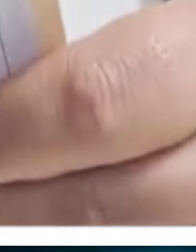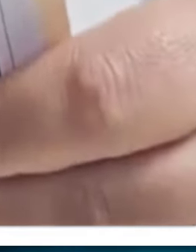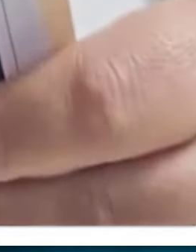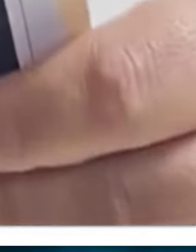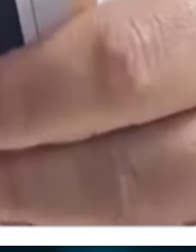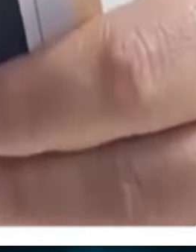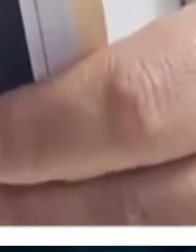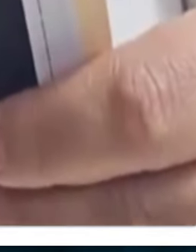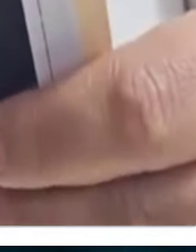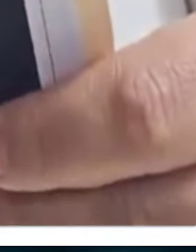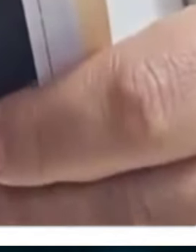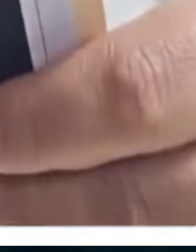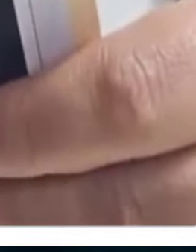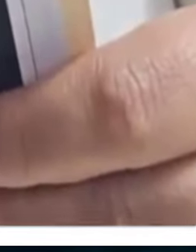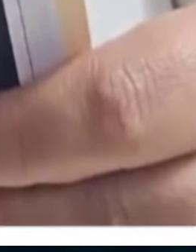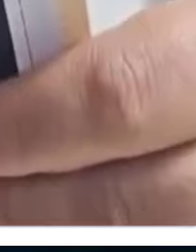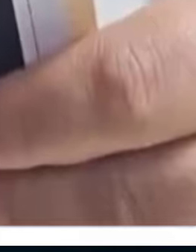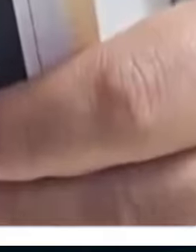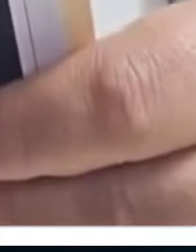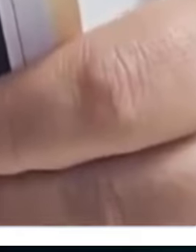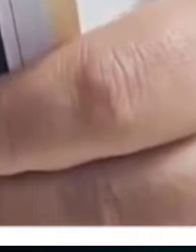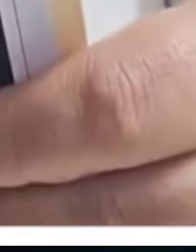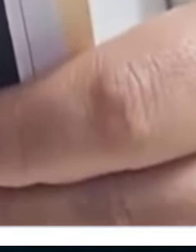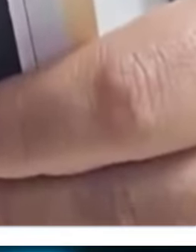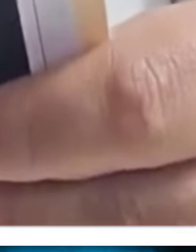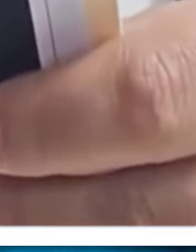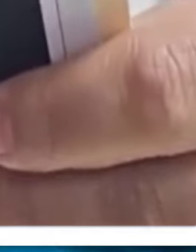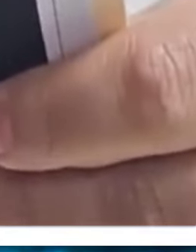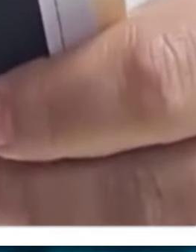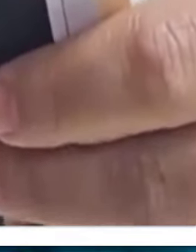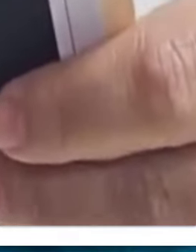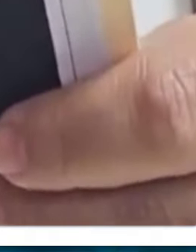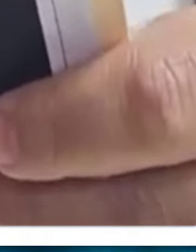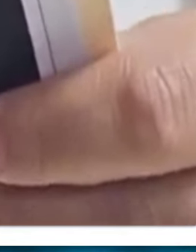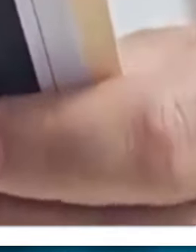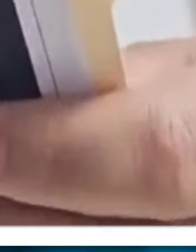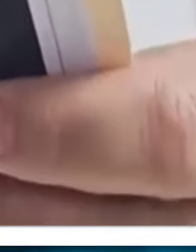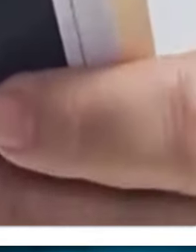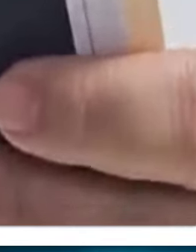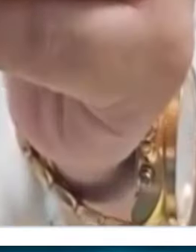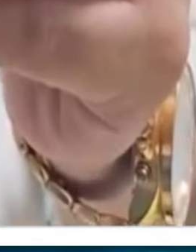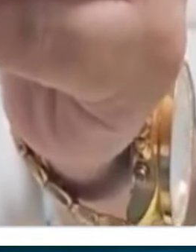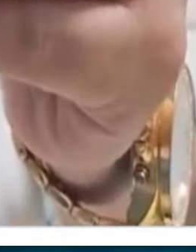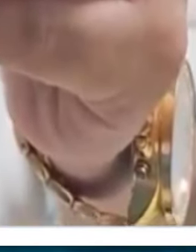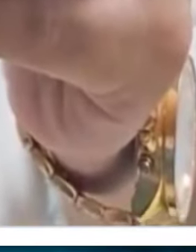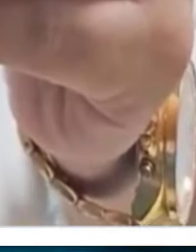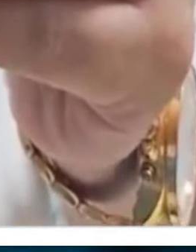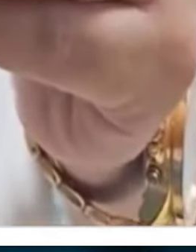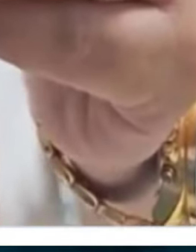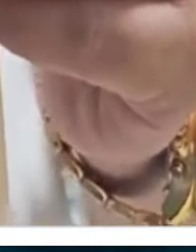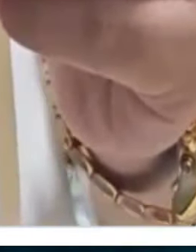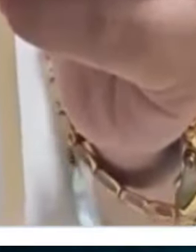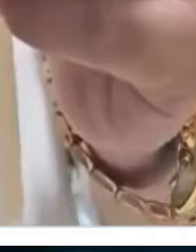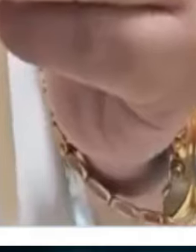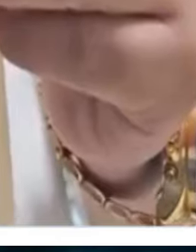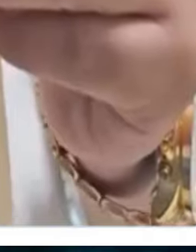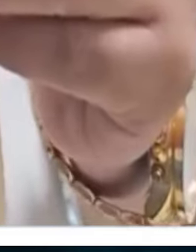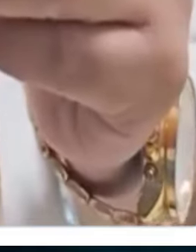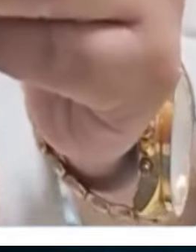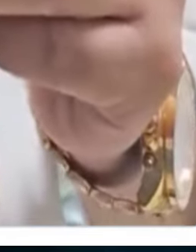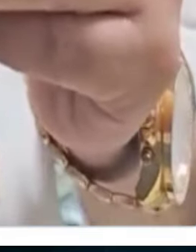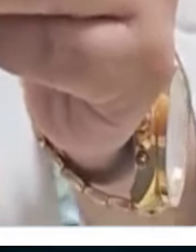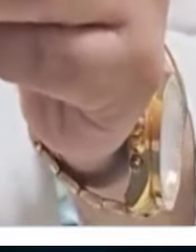manera irregular, sino que también involucran a su núcleo familiar en el esquema de lavado de dinero. Según las autoridades,